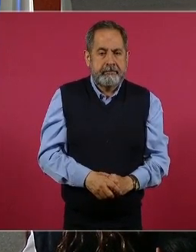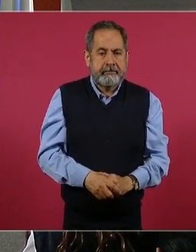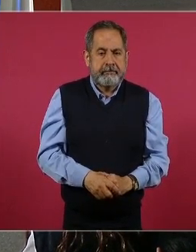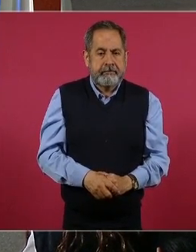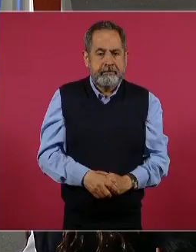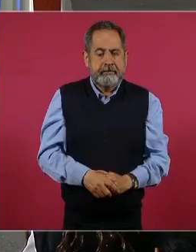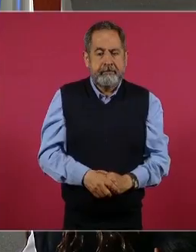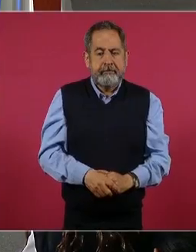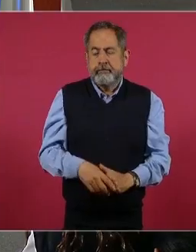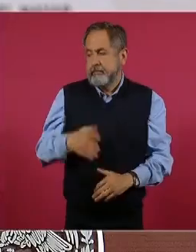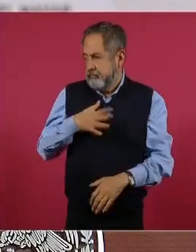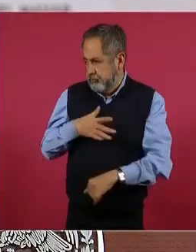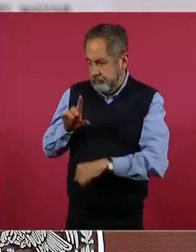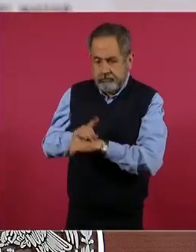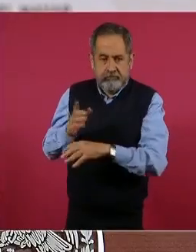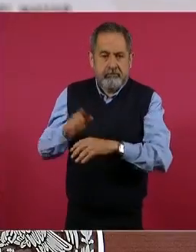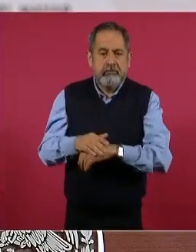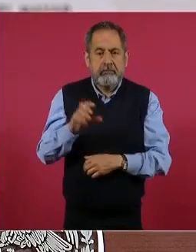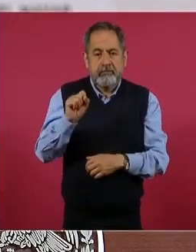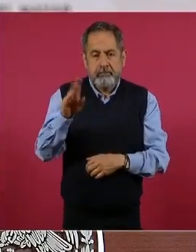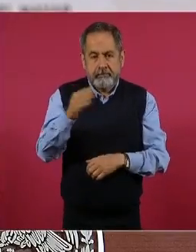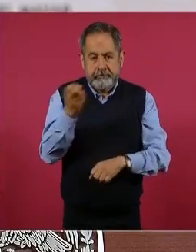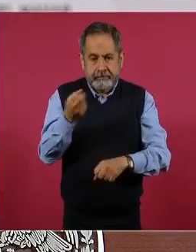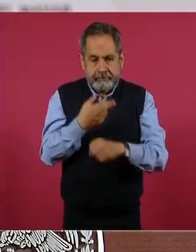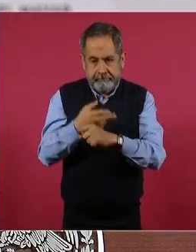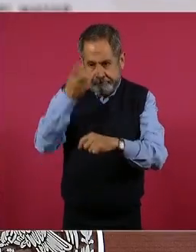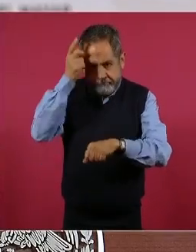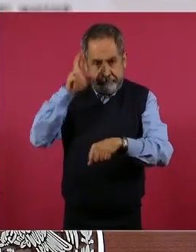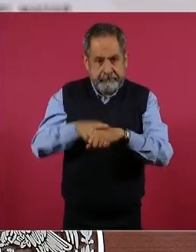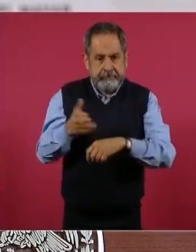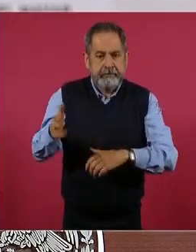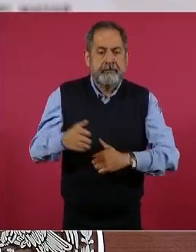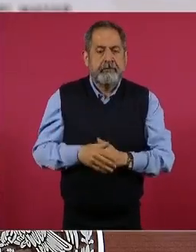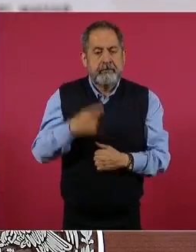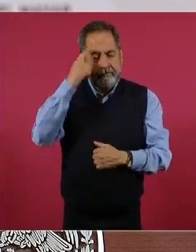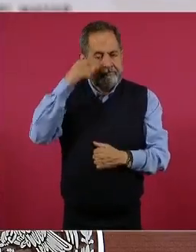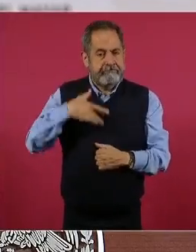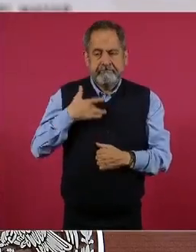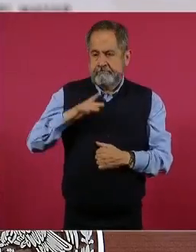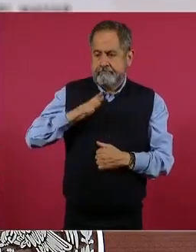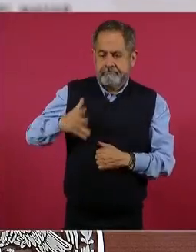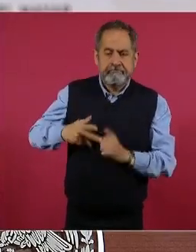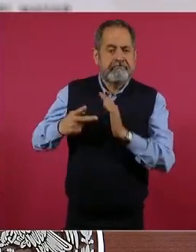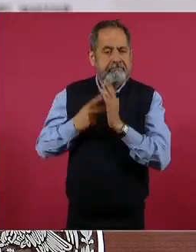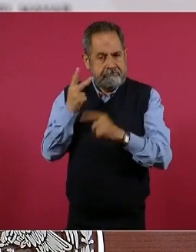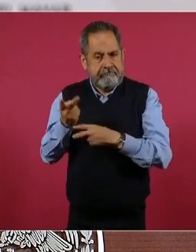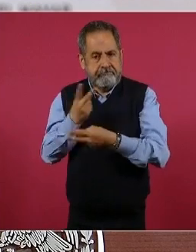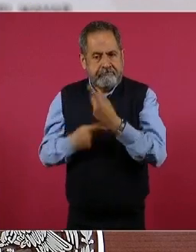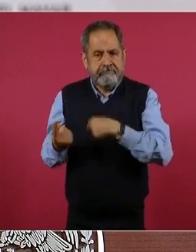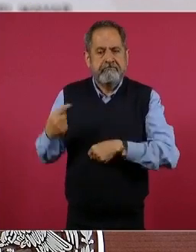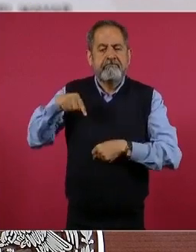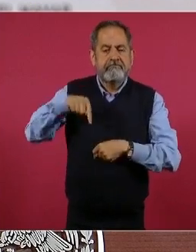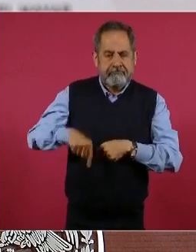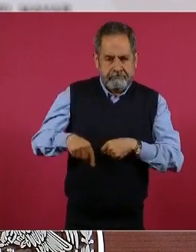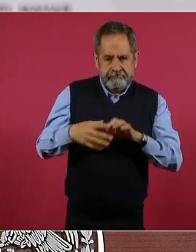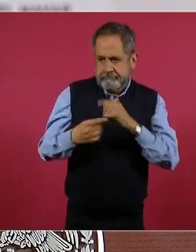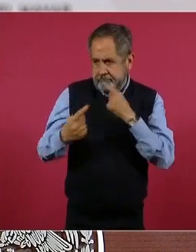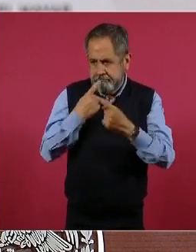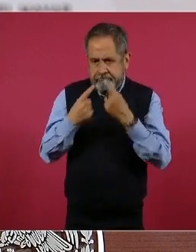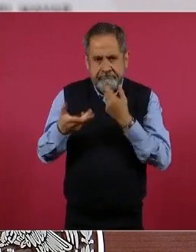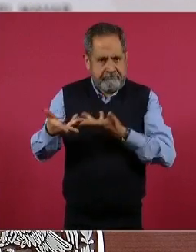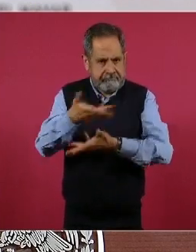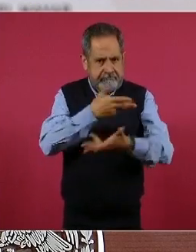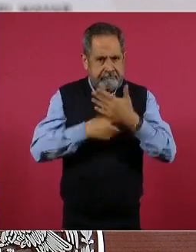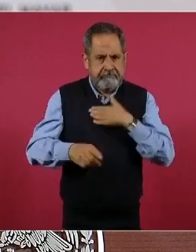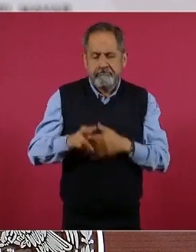Muy buenos días, señor presidente, subsecretario, director. Para mí es un honor estar de regreso en este ejercicio de diálogo, de